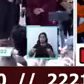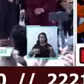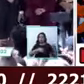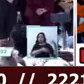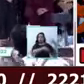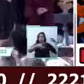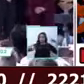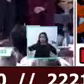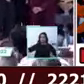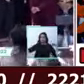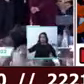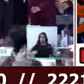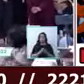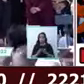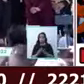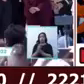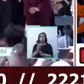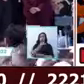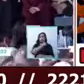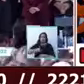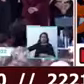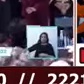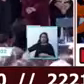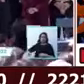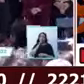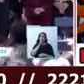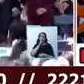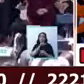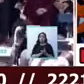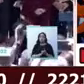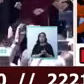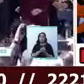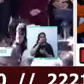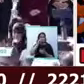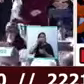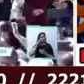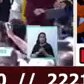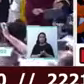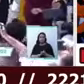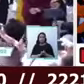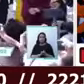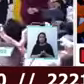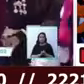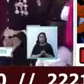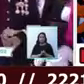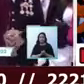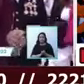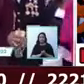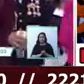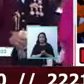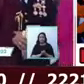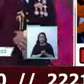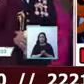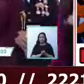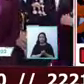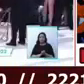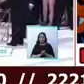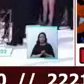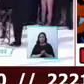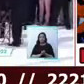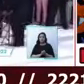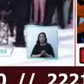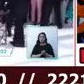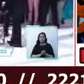sobre el caso de Salvador Narrala, ese tipo, para ser honesto, debería primero de renunciar al puesto que